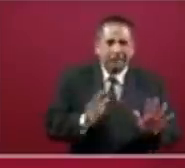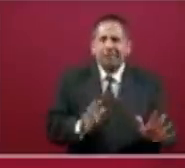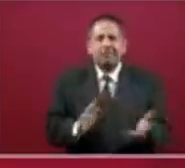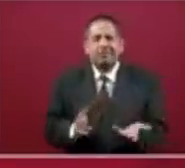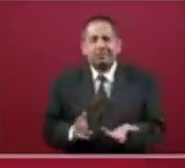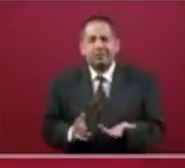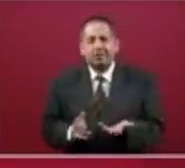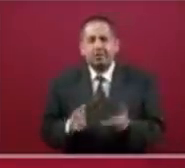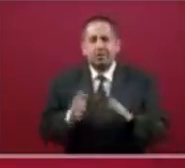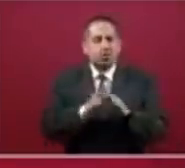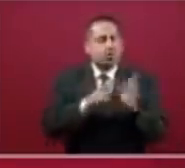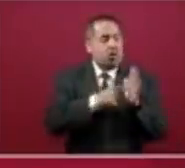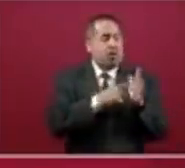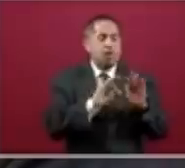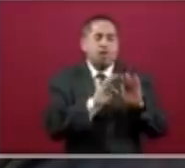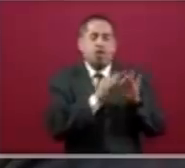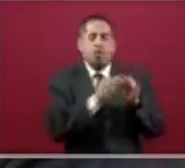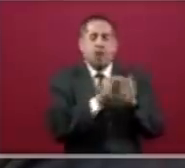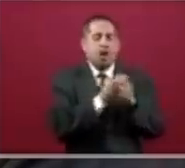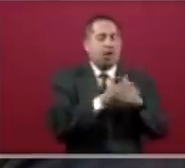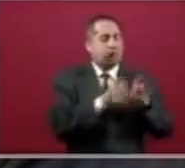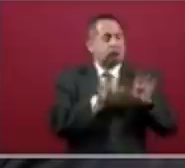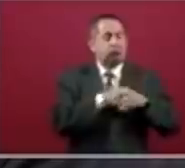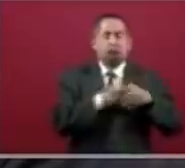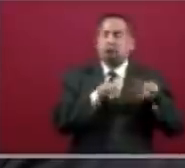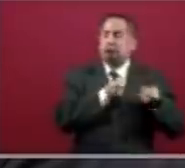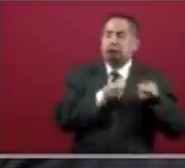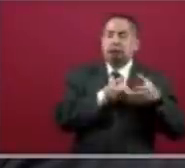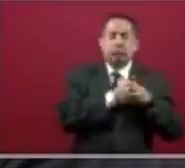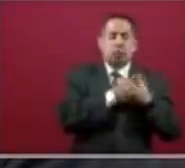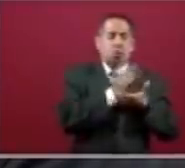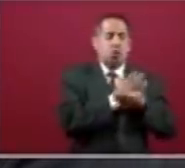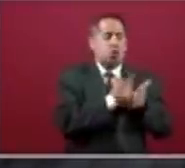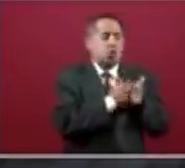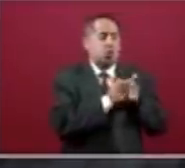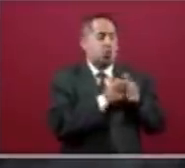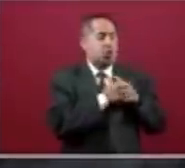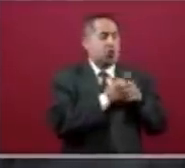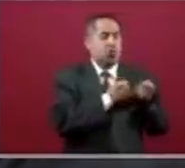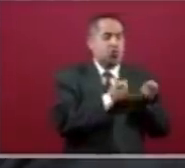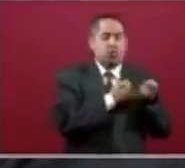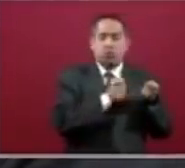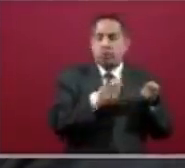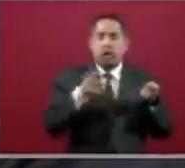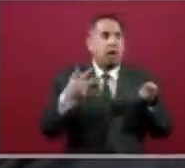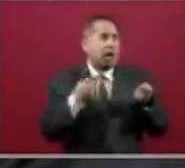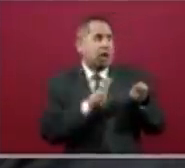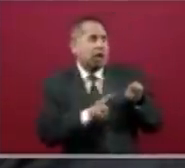con el modelo neoliberal, que era la panacea.